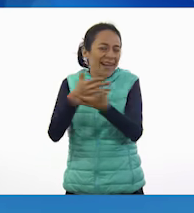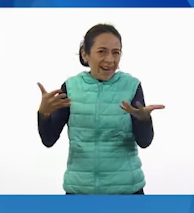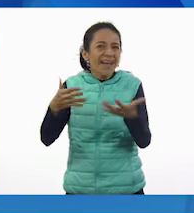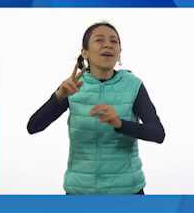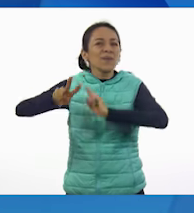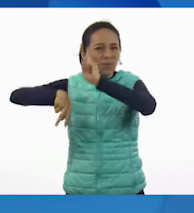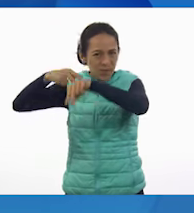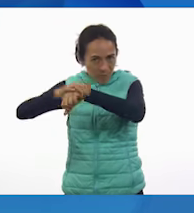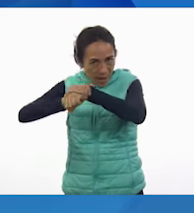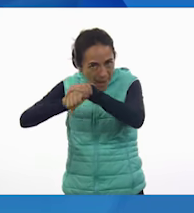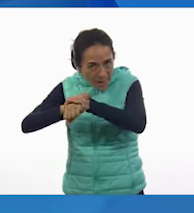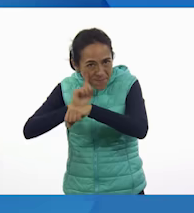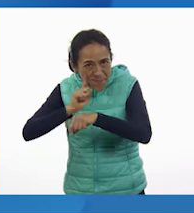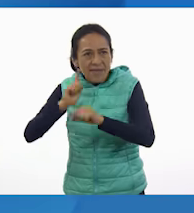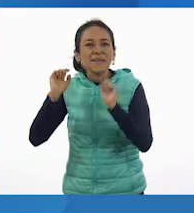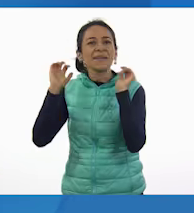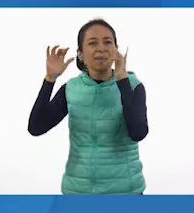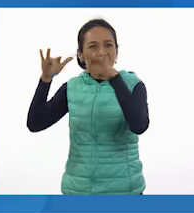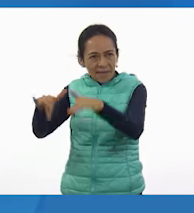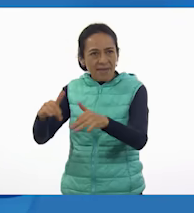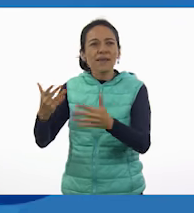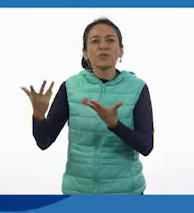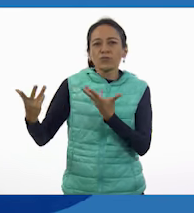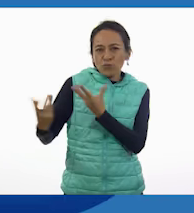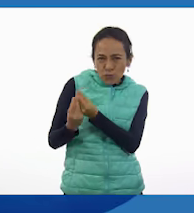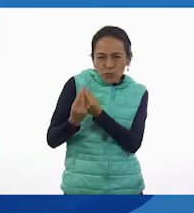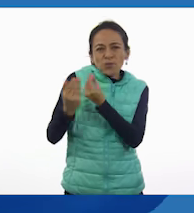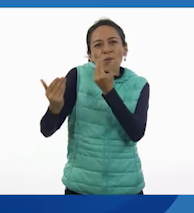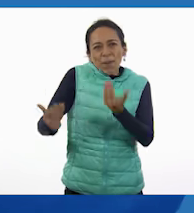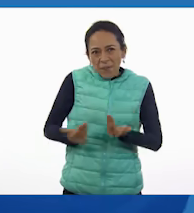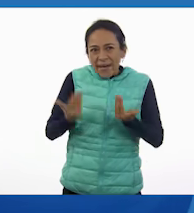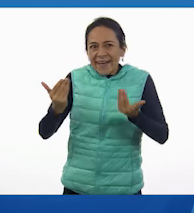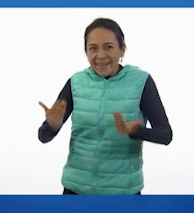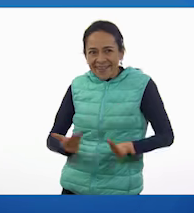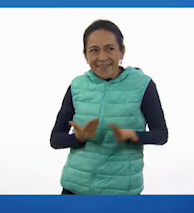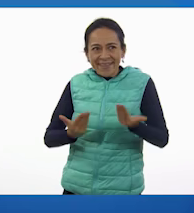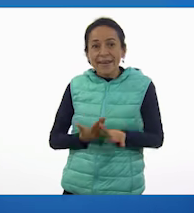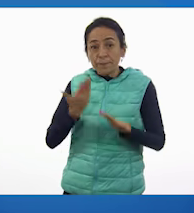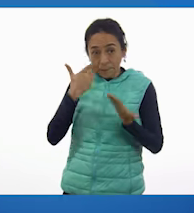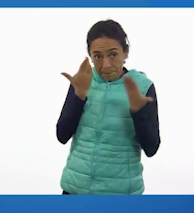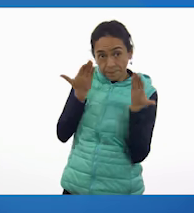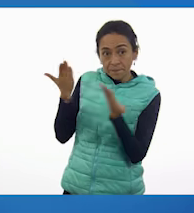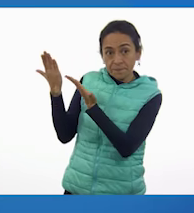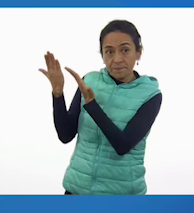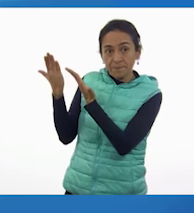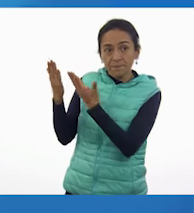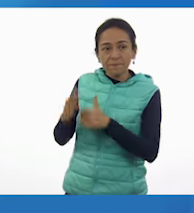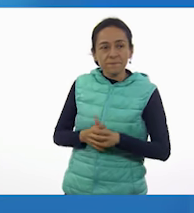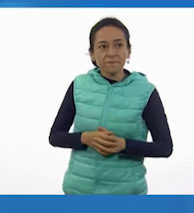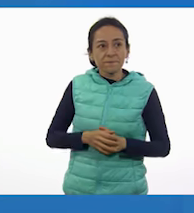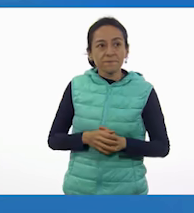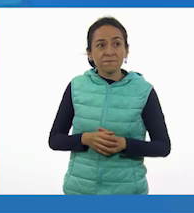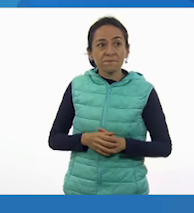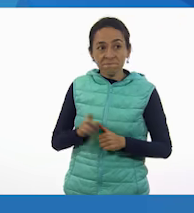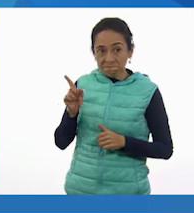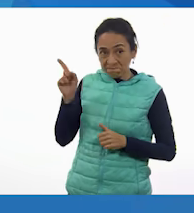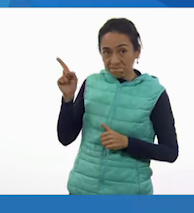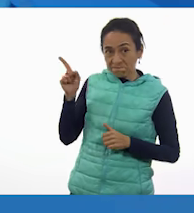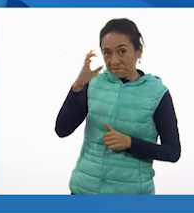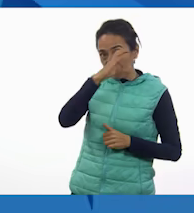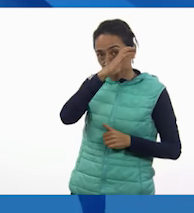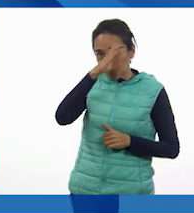acompañándolas, bailamos un vals con ellas. Es más, déjame, te voy a prestar, mira, para que veas aquí. Ahí están las